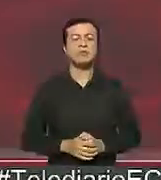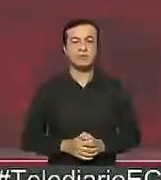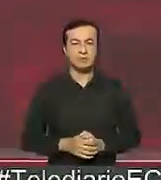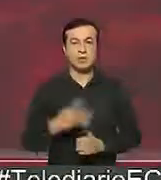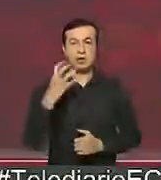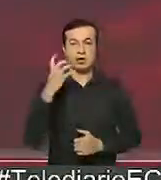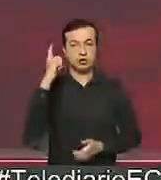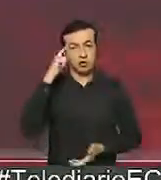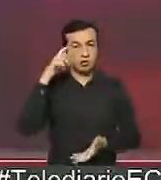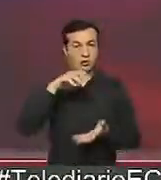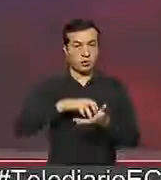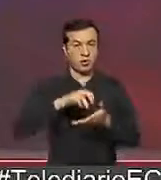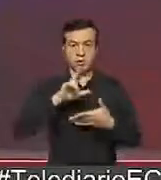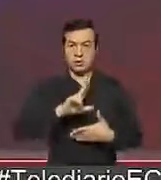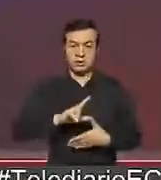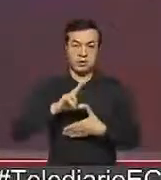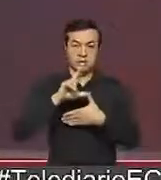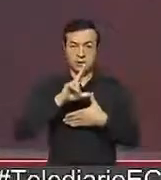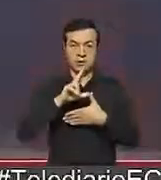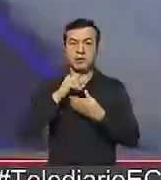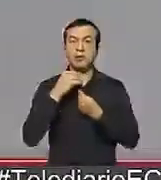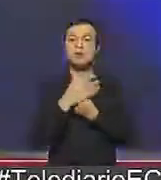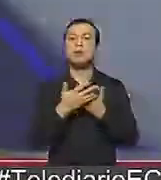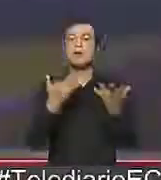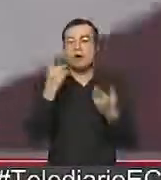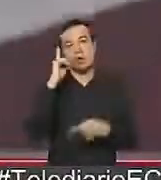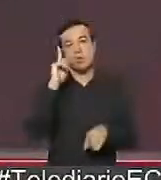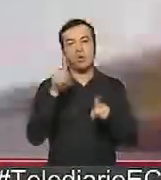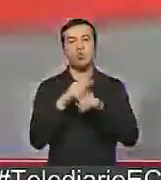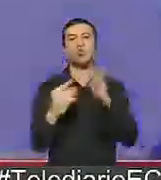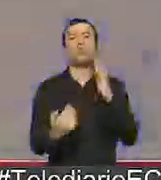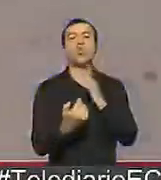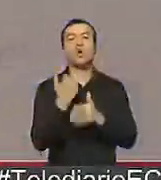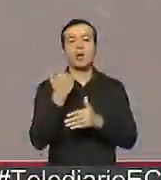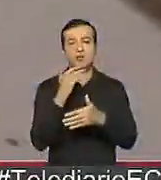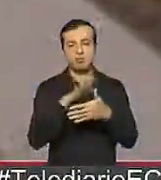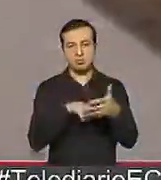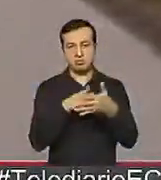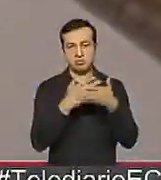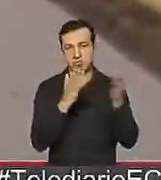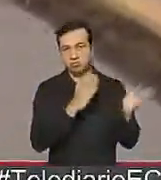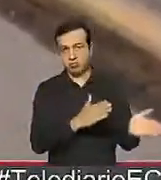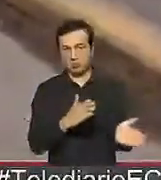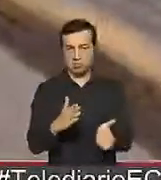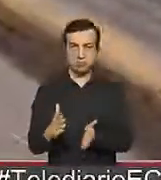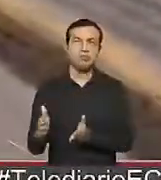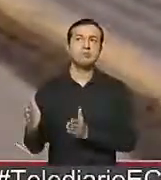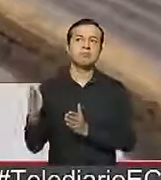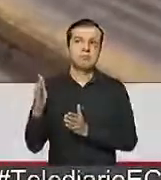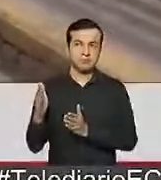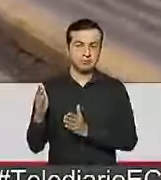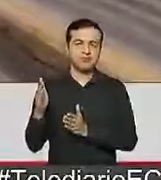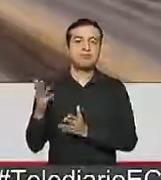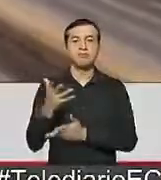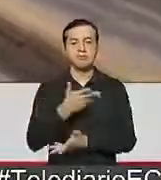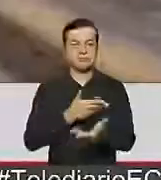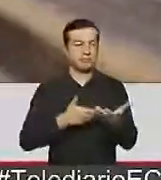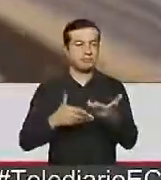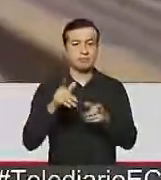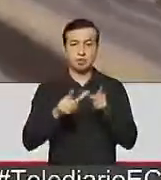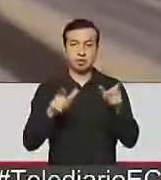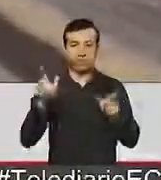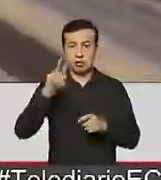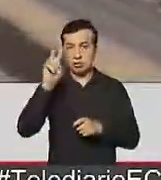14 gobiernos de América Latina y el Caribe acordaron una nueva hoja de ruta que permitirá alcanzar la interacción de los